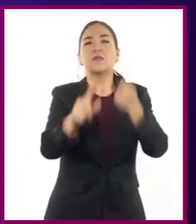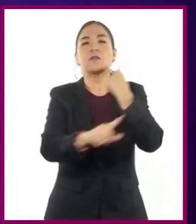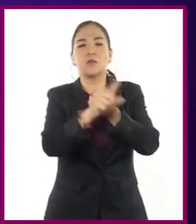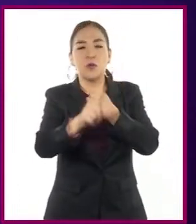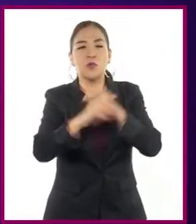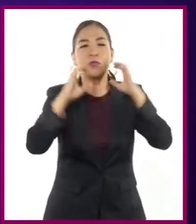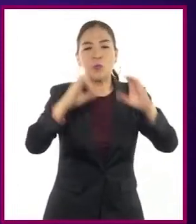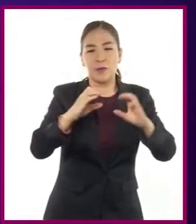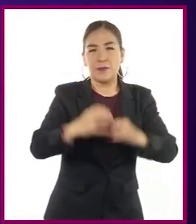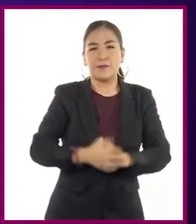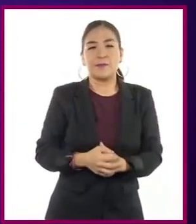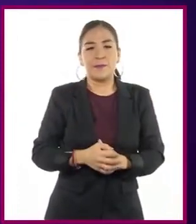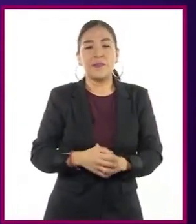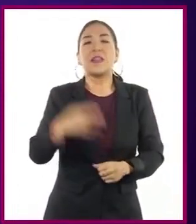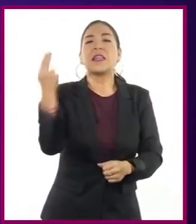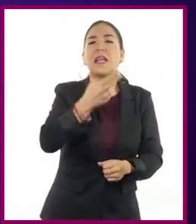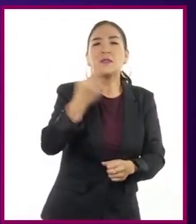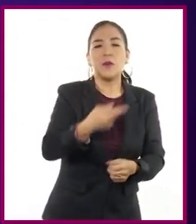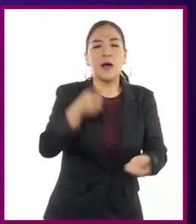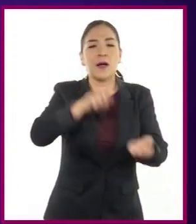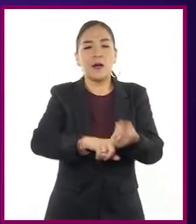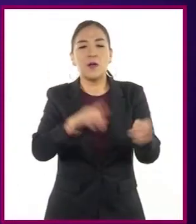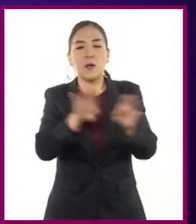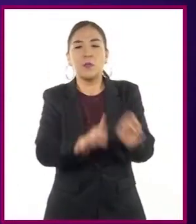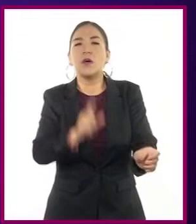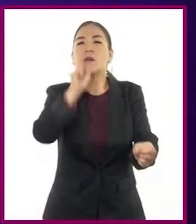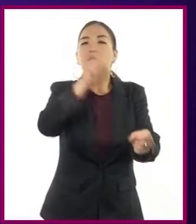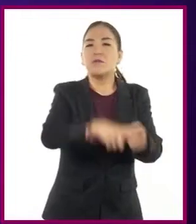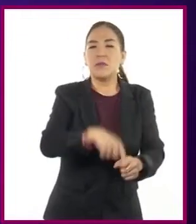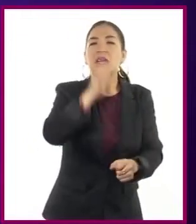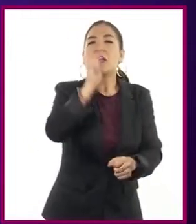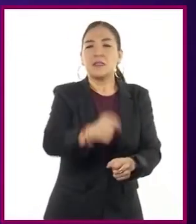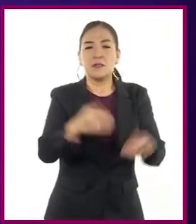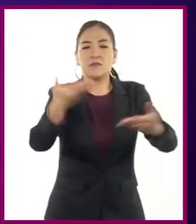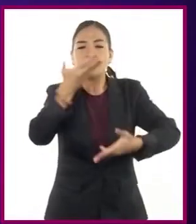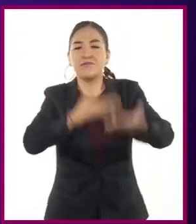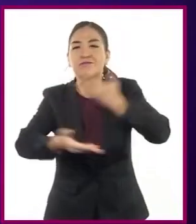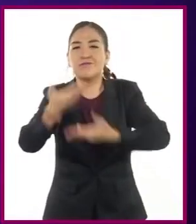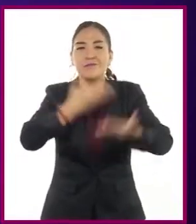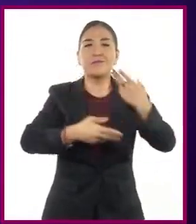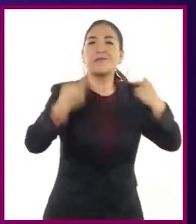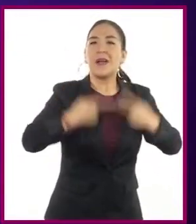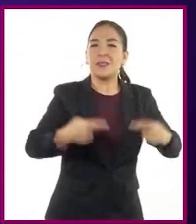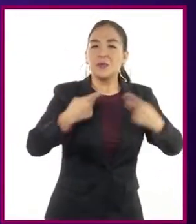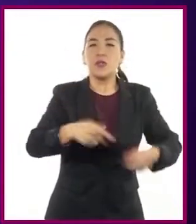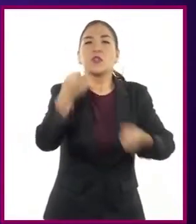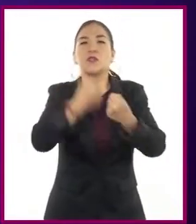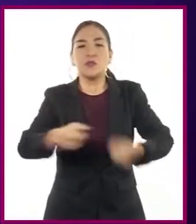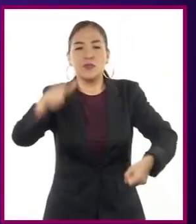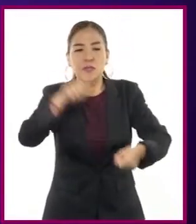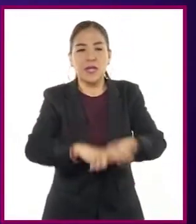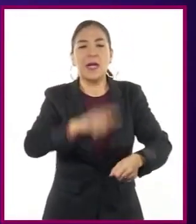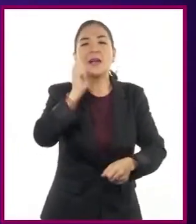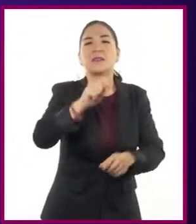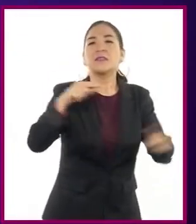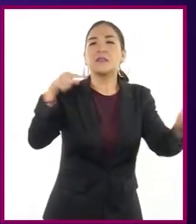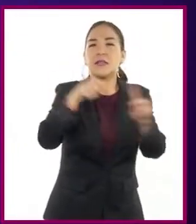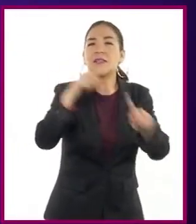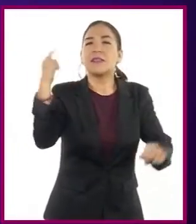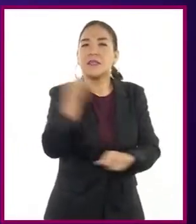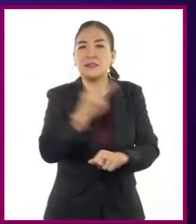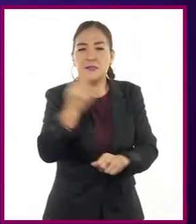proteger. Las necesidades de afiliación tienen que ver con las relaciones sociales y afectivas. La búsqueda por satisfacer